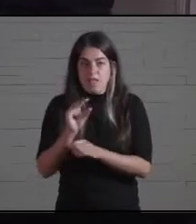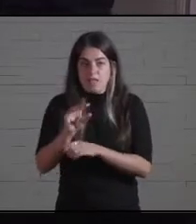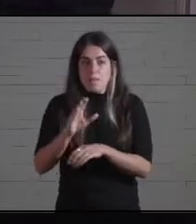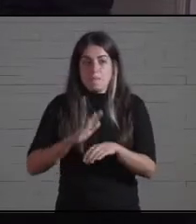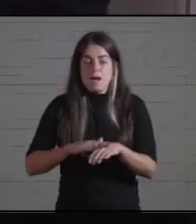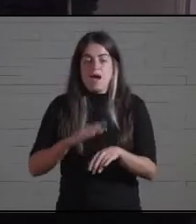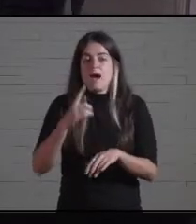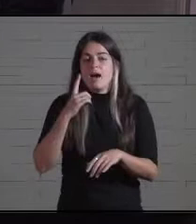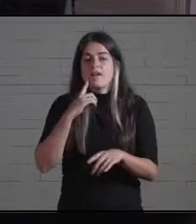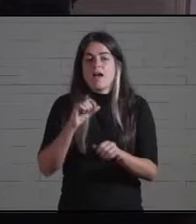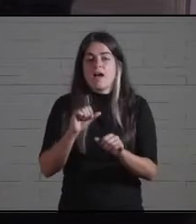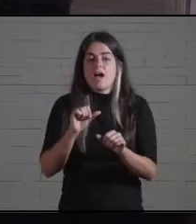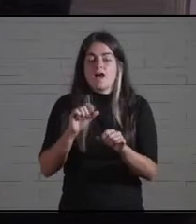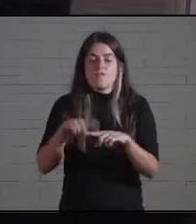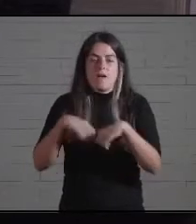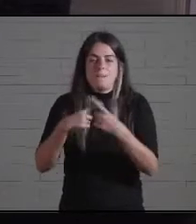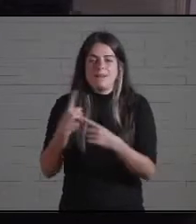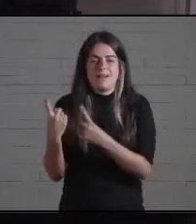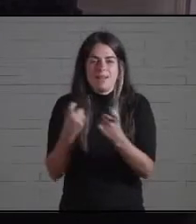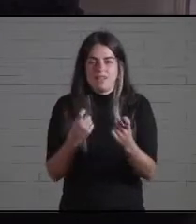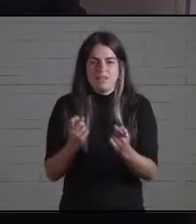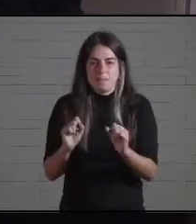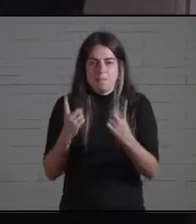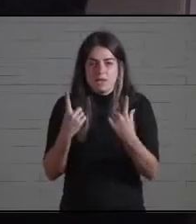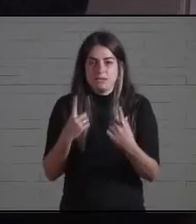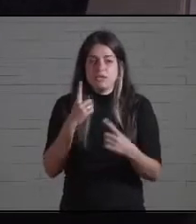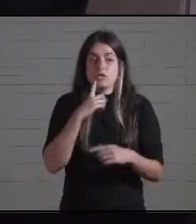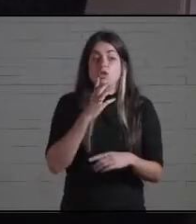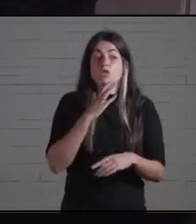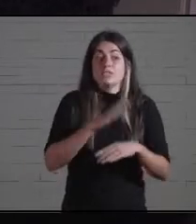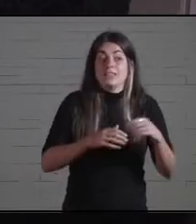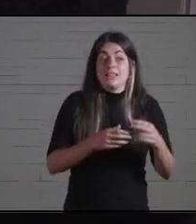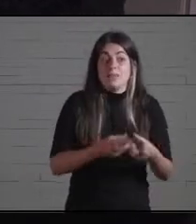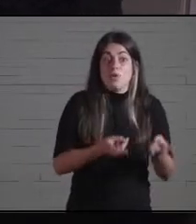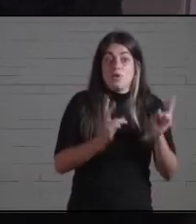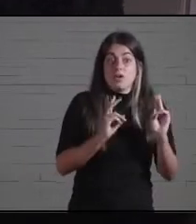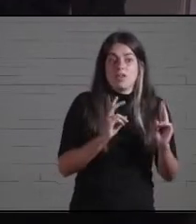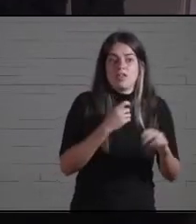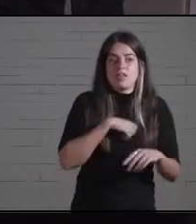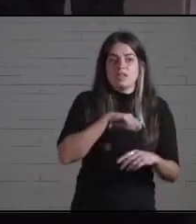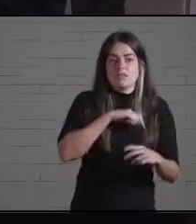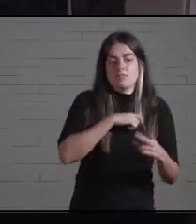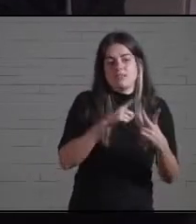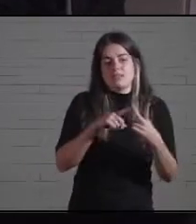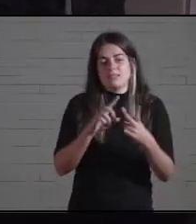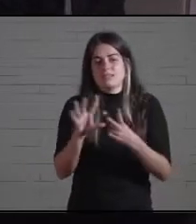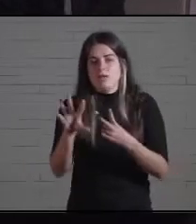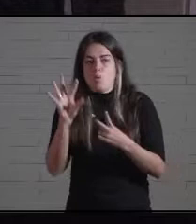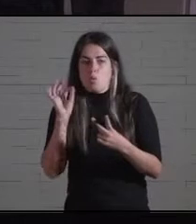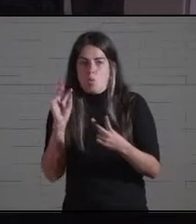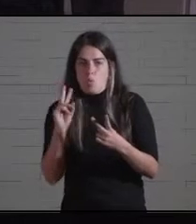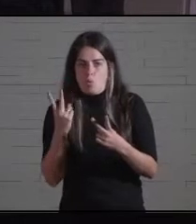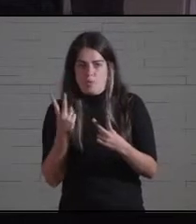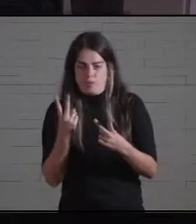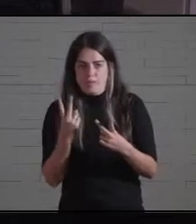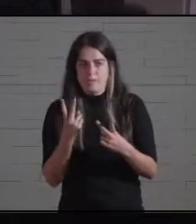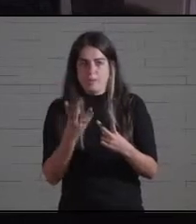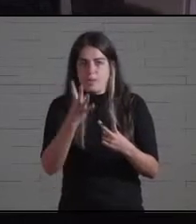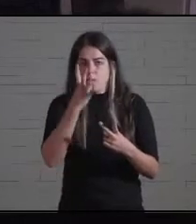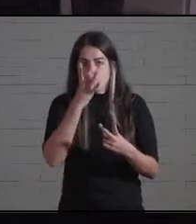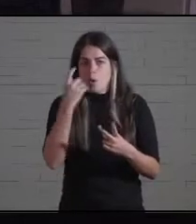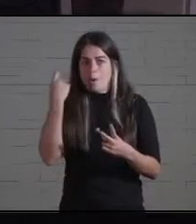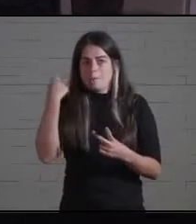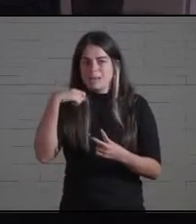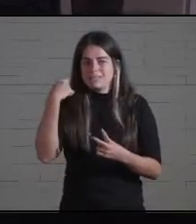necesitadas. España optó en democracia por la segunda, pero con una prestación muy